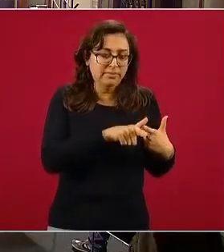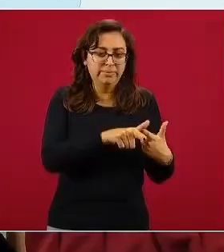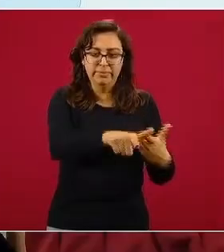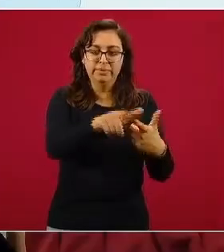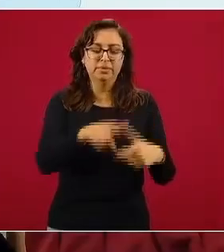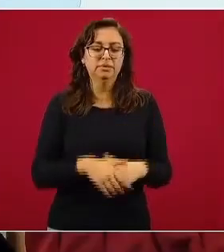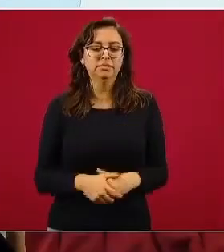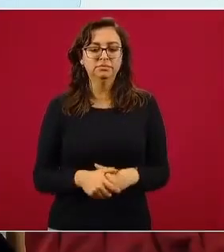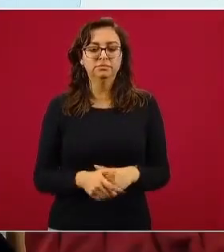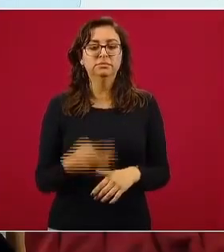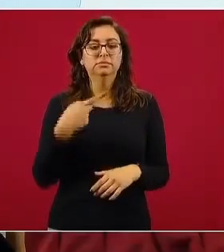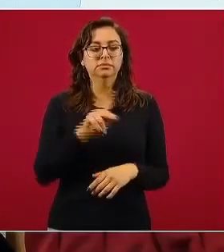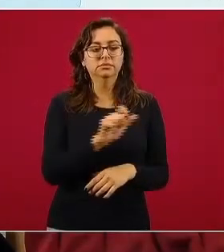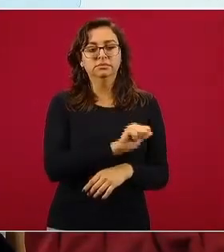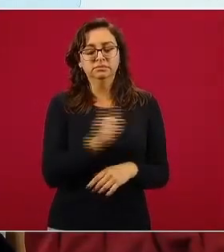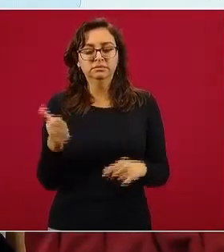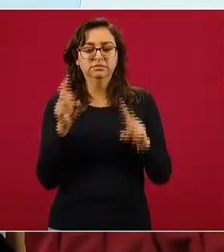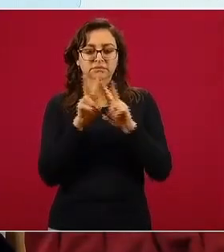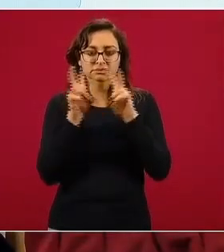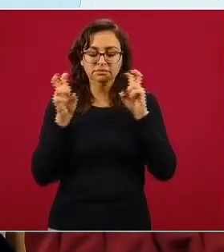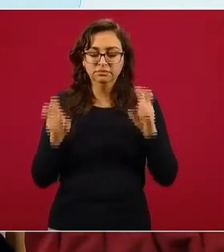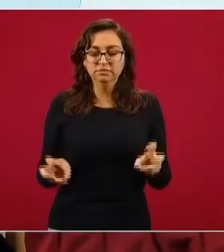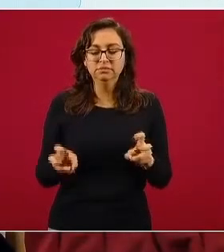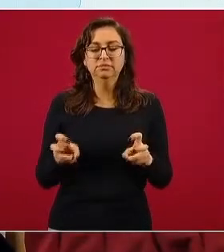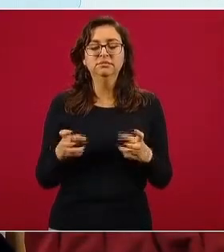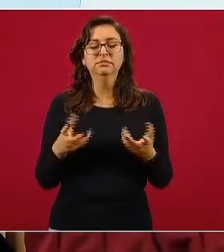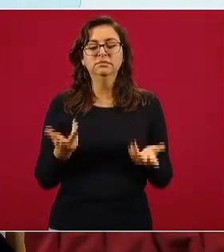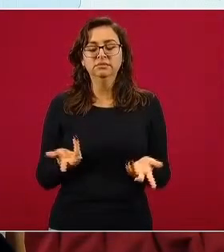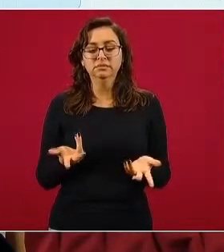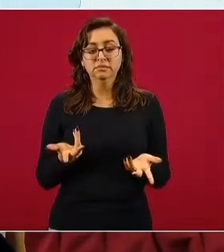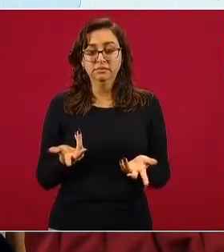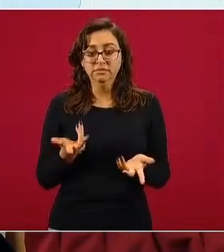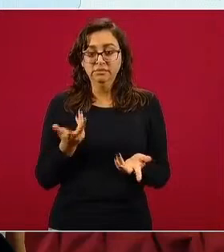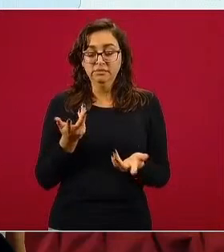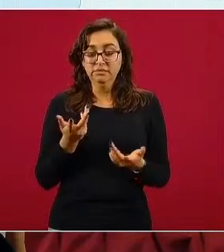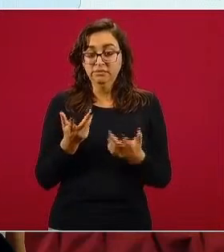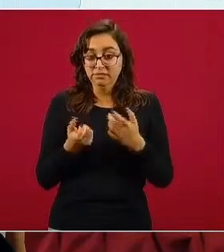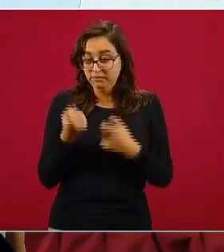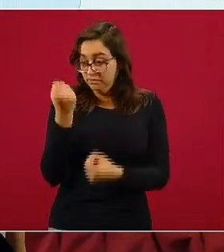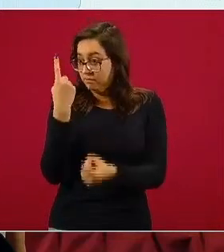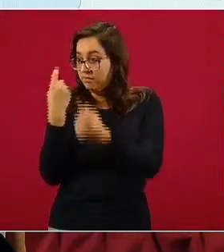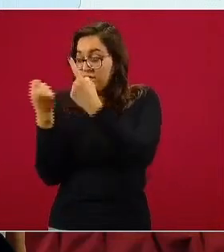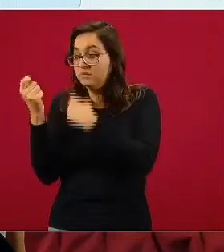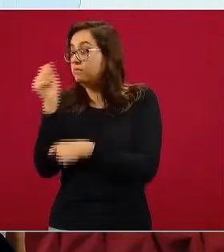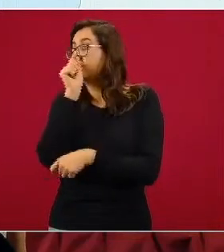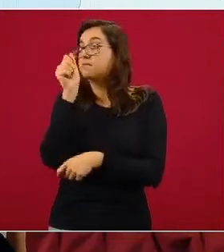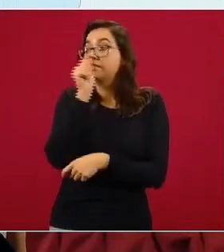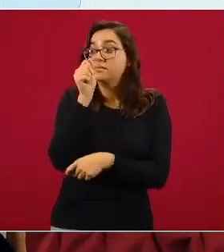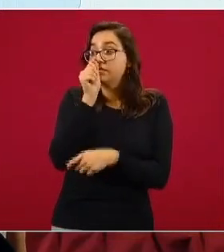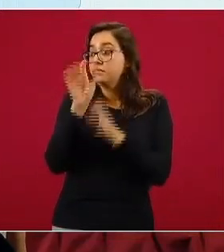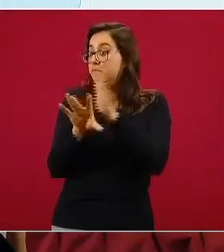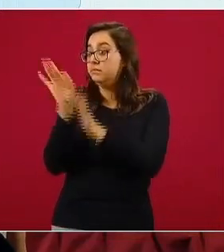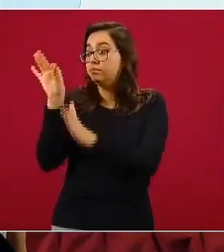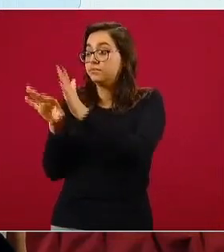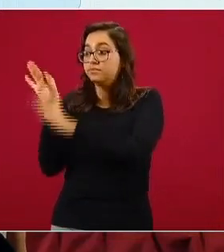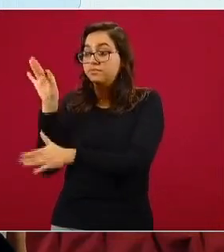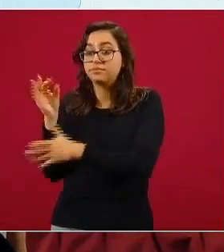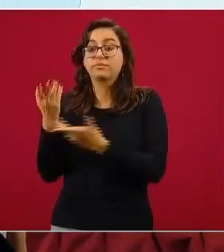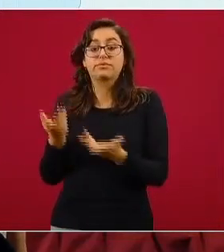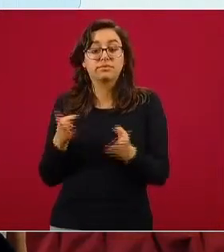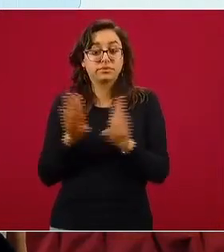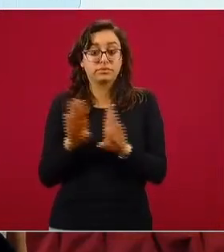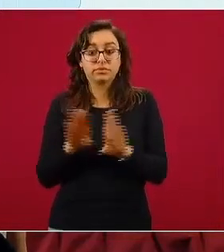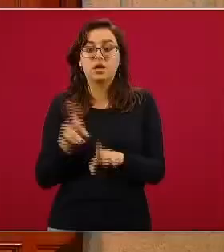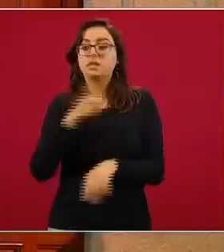mantengan. Pero por otro lado, en las otras unidades, en las no seleccionadas, que idealmente lo que tienen que hacer es rápidamente tener la capacidad